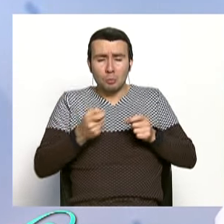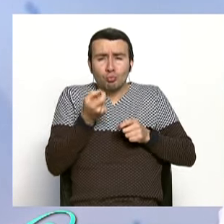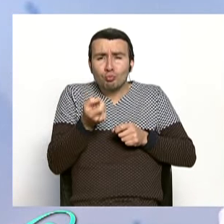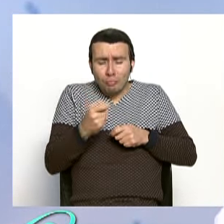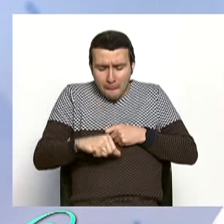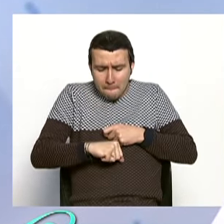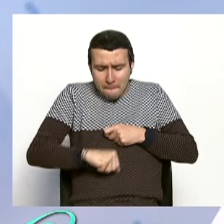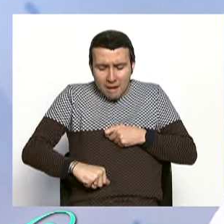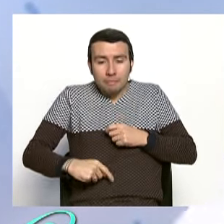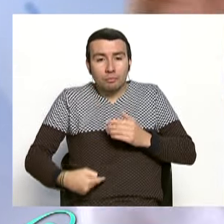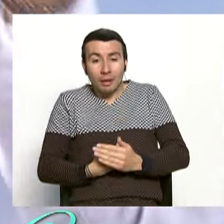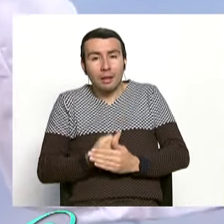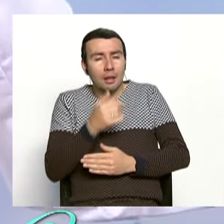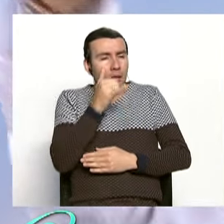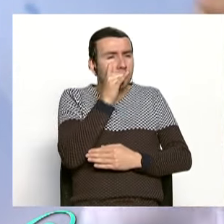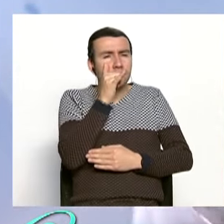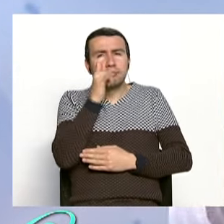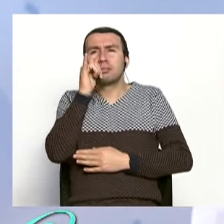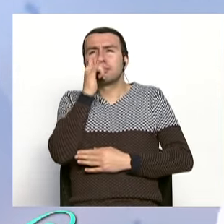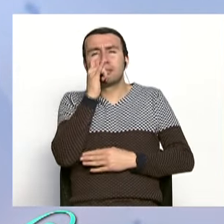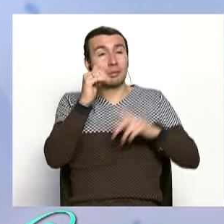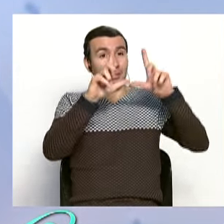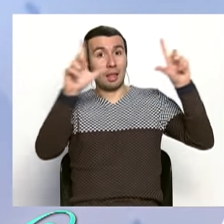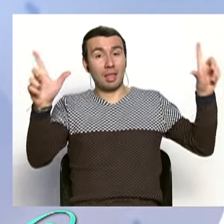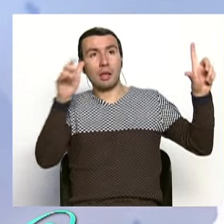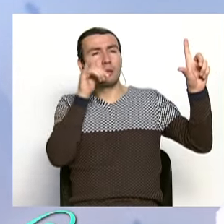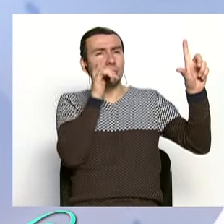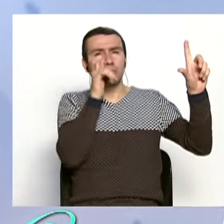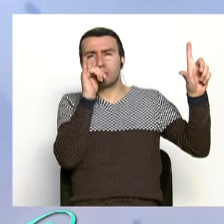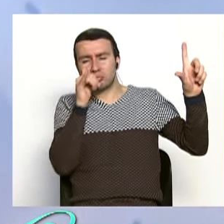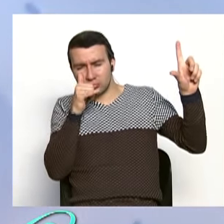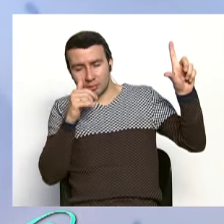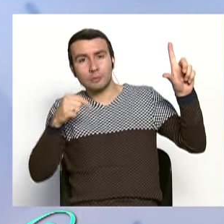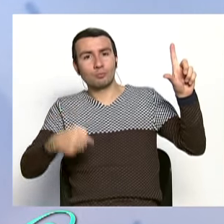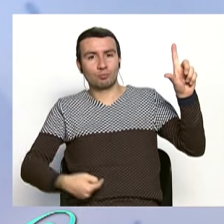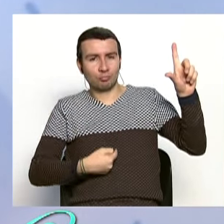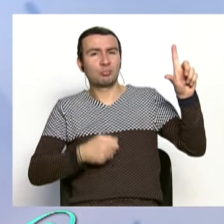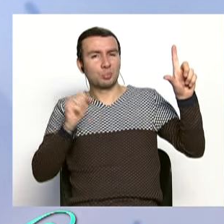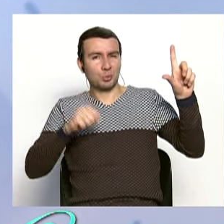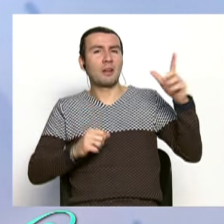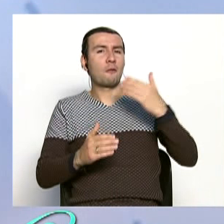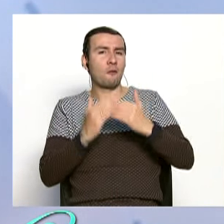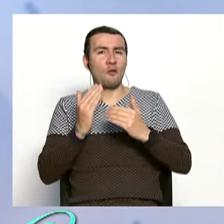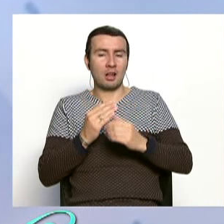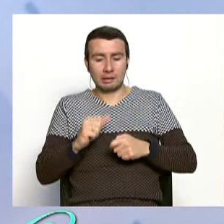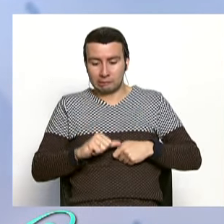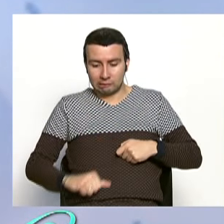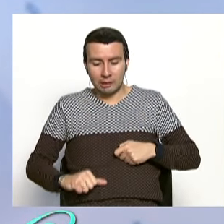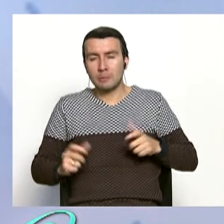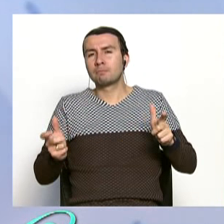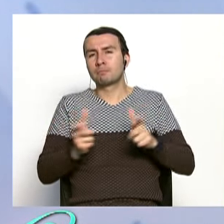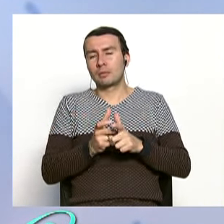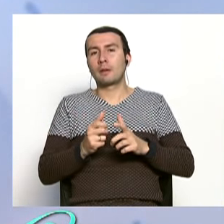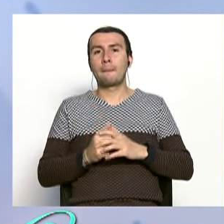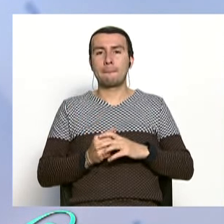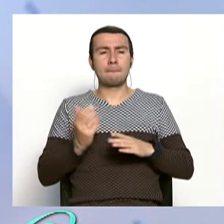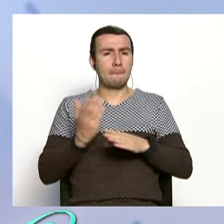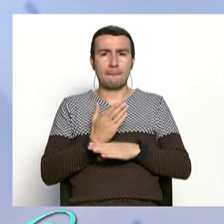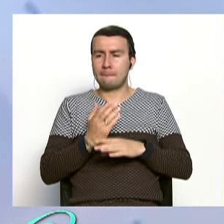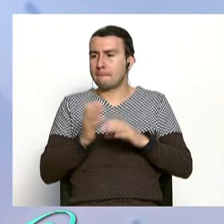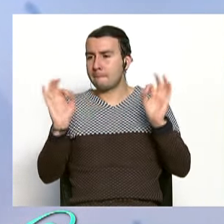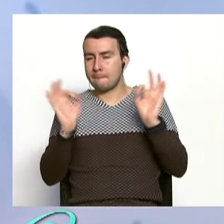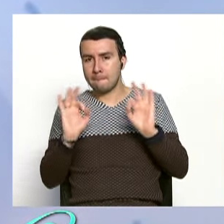pequeños equipos y con una pantalla puede uno visualizar disminuyendo las complicaciones